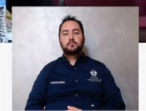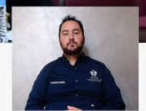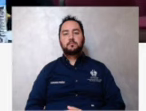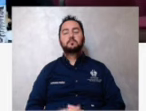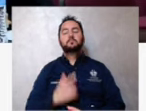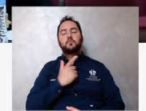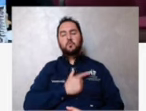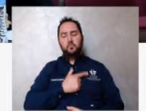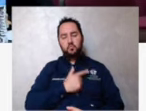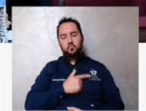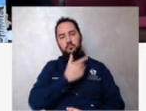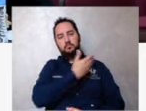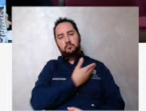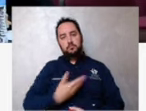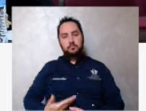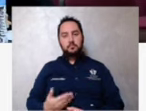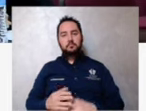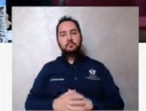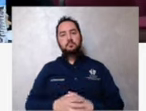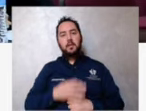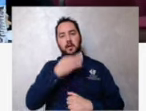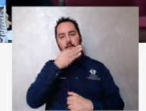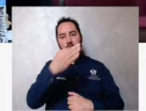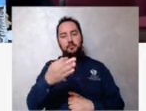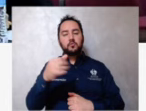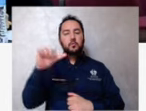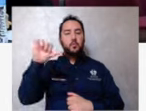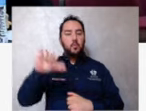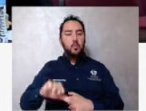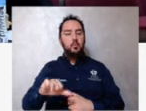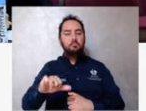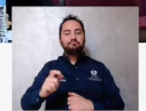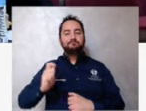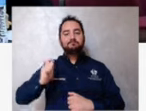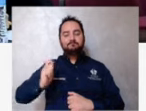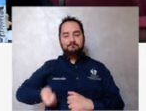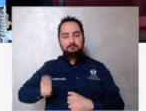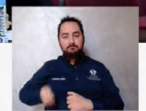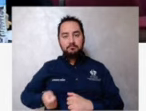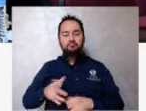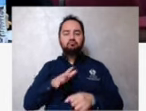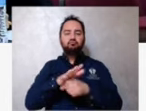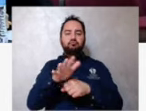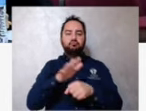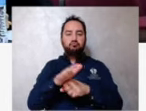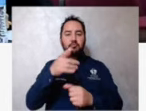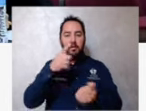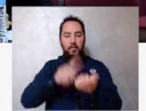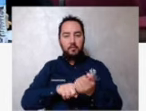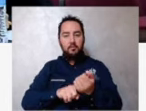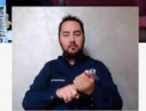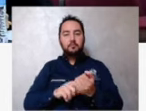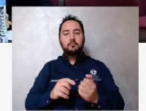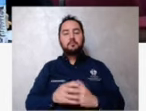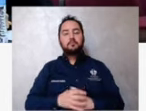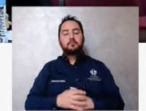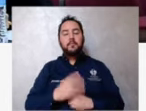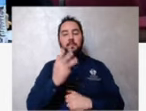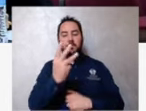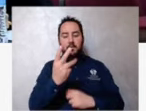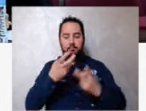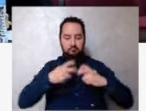Con gusto, magistrada presidenta. Le informo que hay quórum para sesionar válidamente toda vez que están presentes en el salón de pleno las